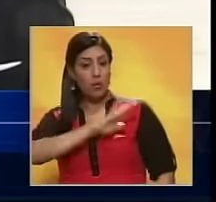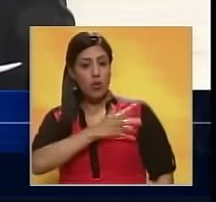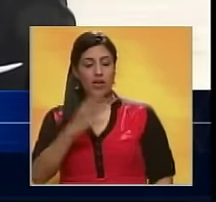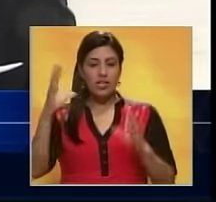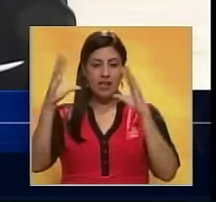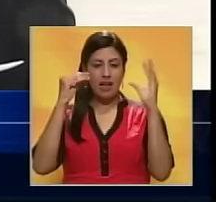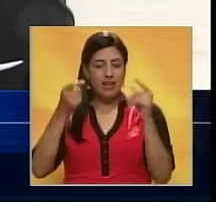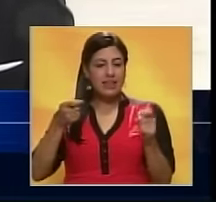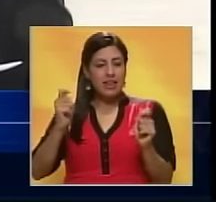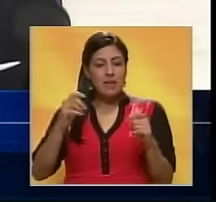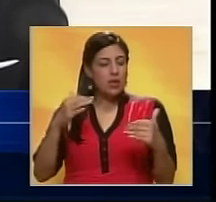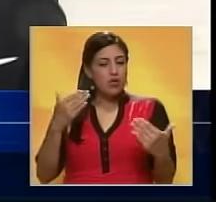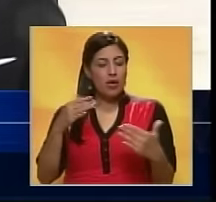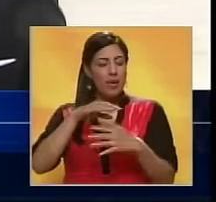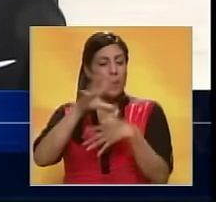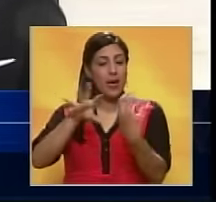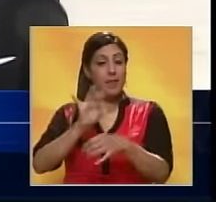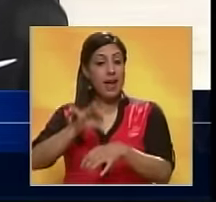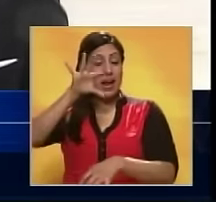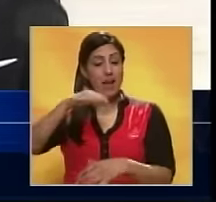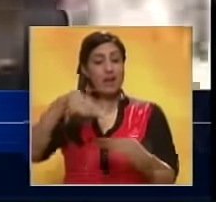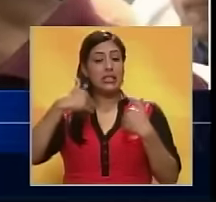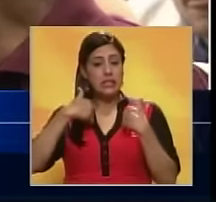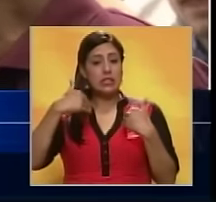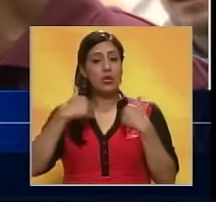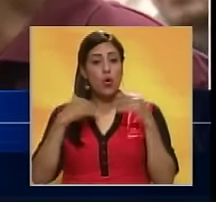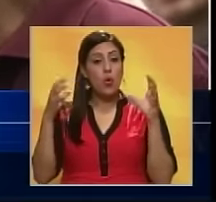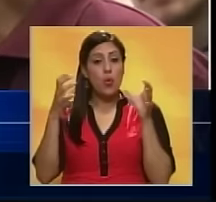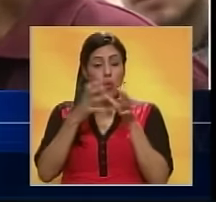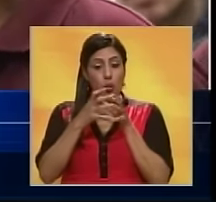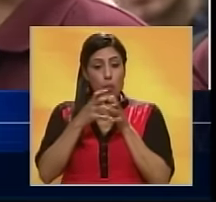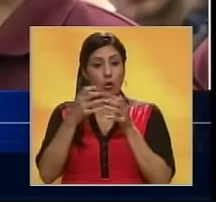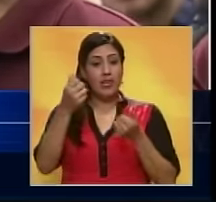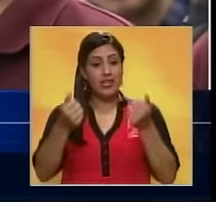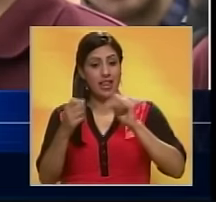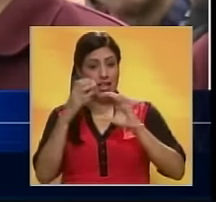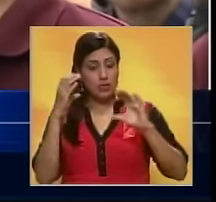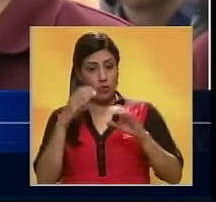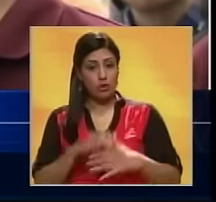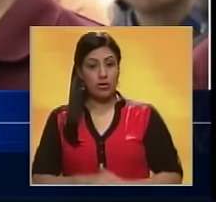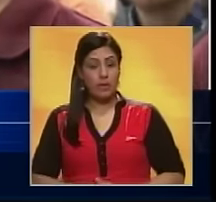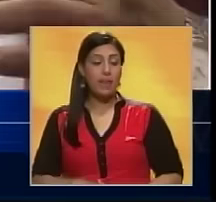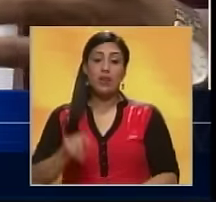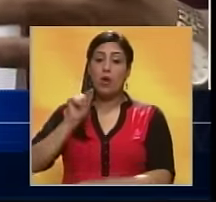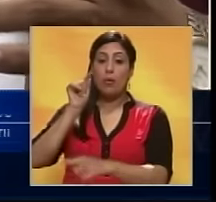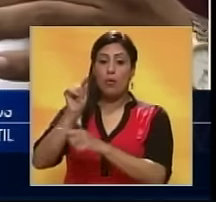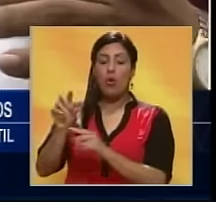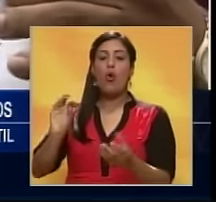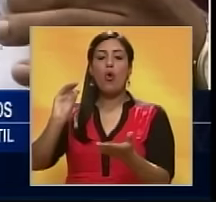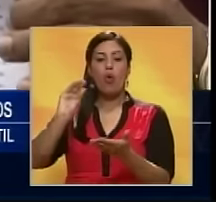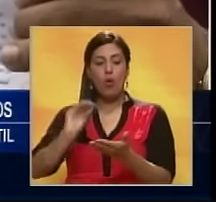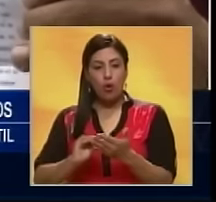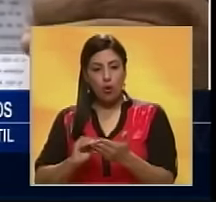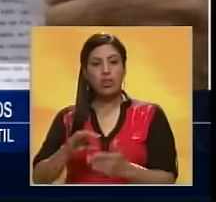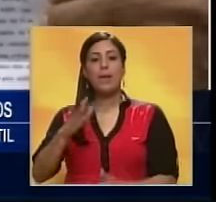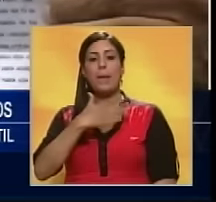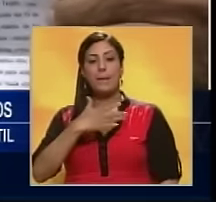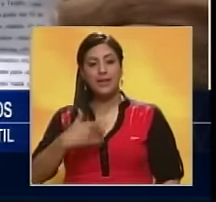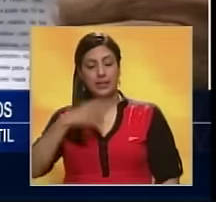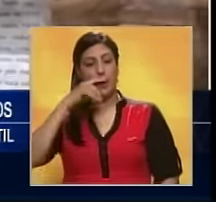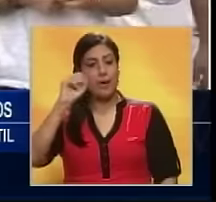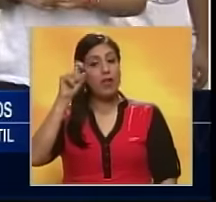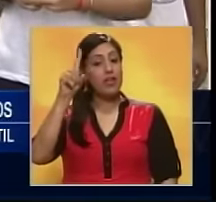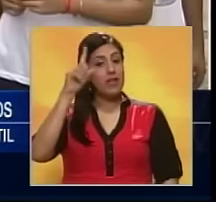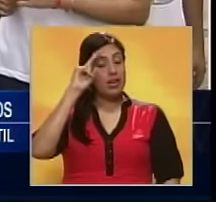universitarios trataron la grave crisis que atraviesa el sector transporte. Exigieron nuevamente al Ejecutivo